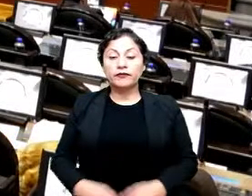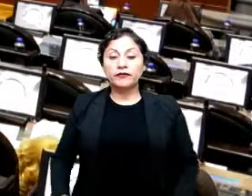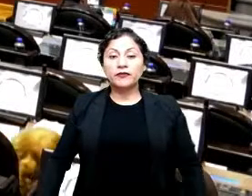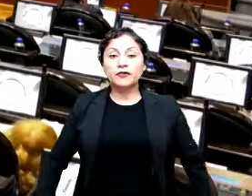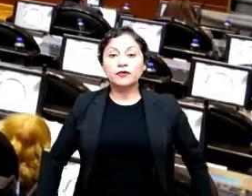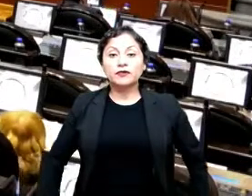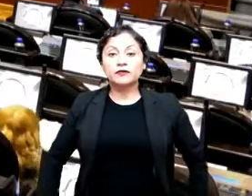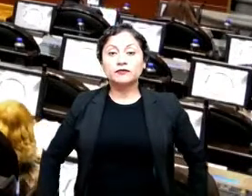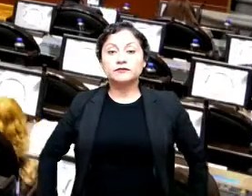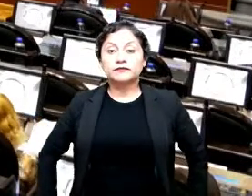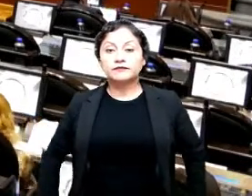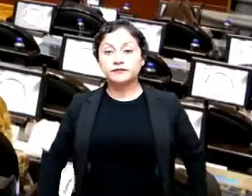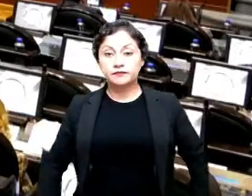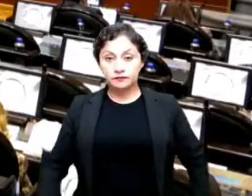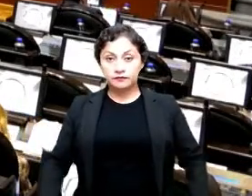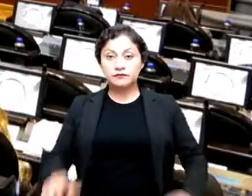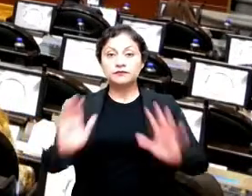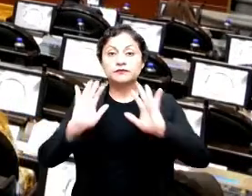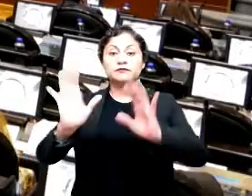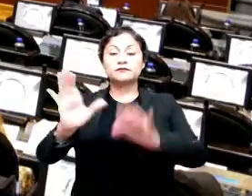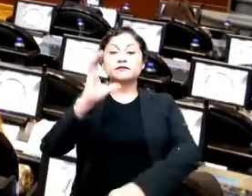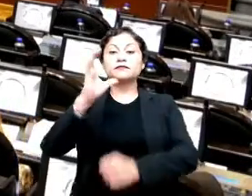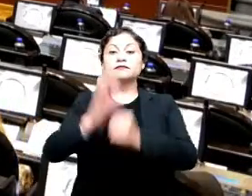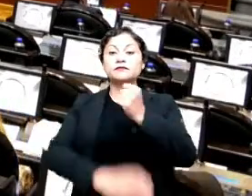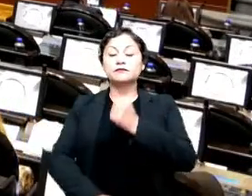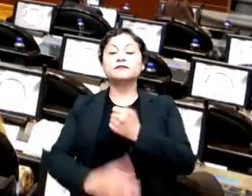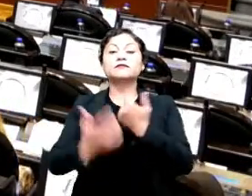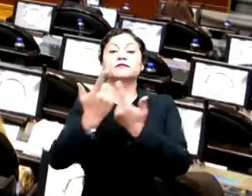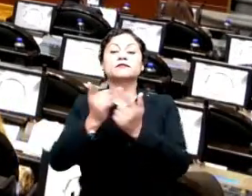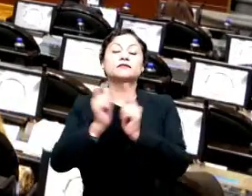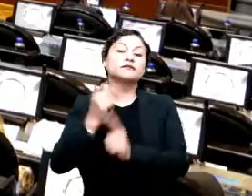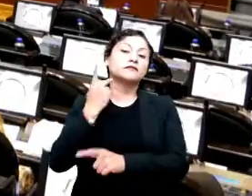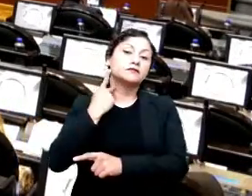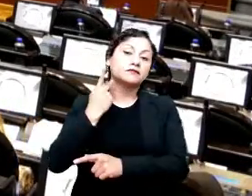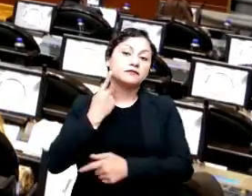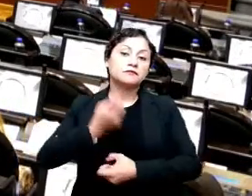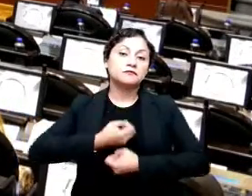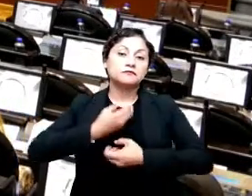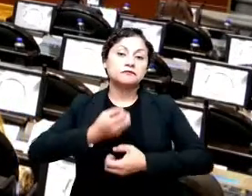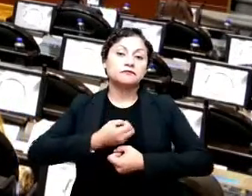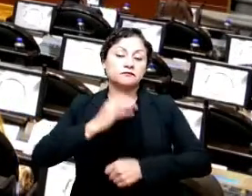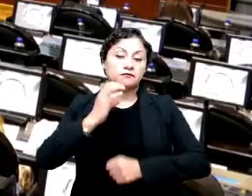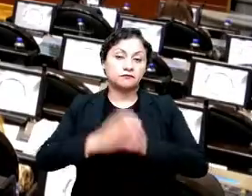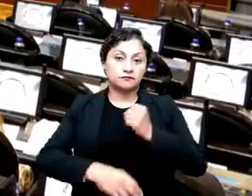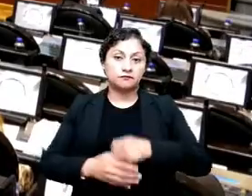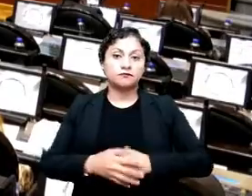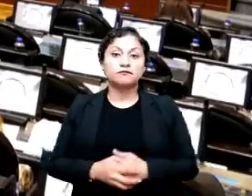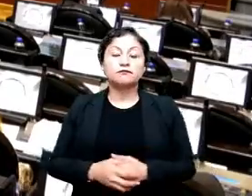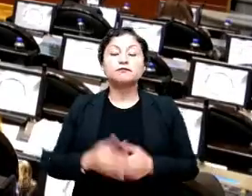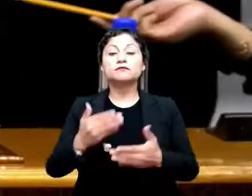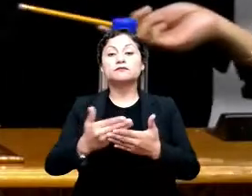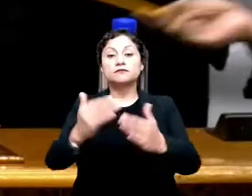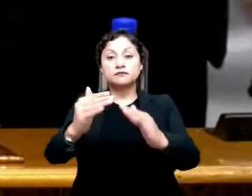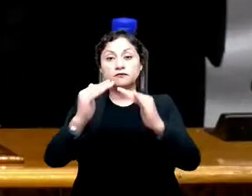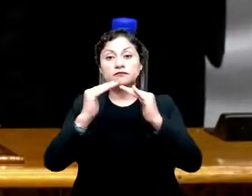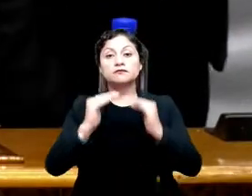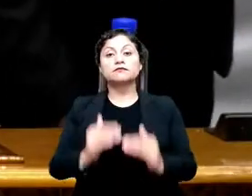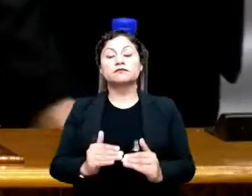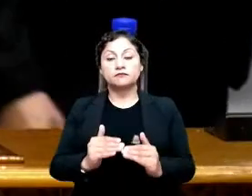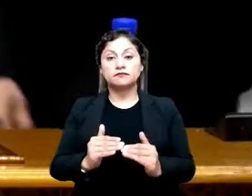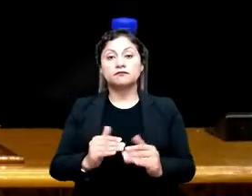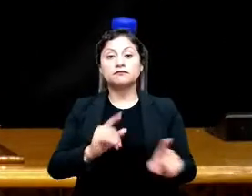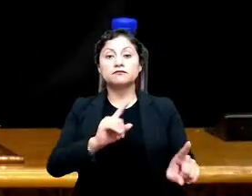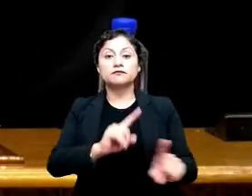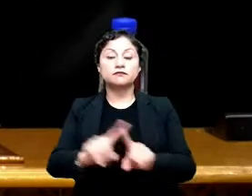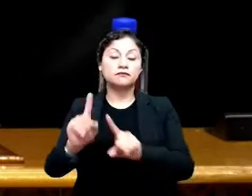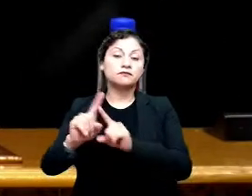Ha finalizado el primer turno de oradores. A continuación, harán uso de la palabra las y